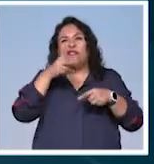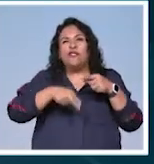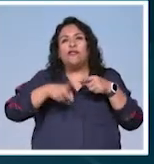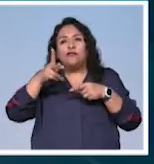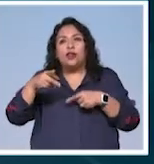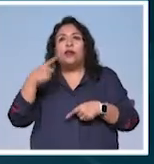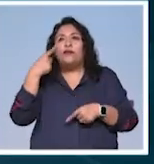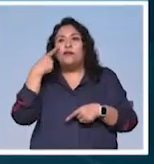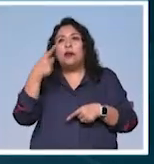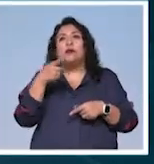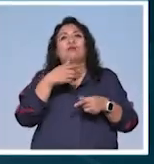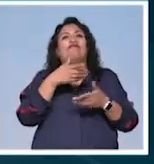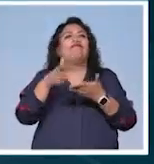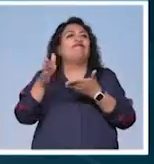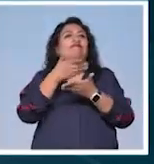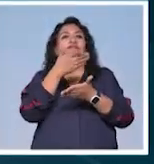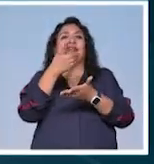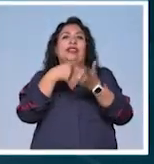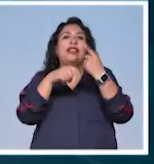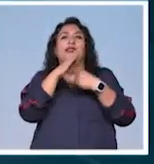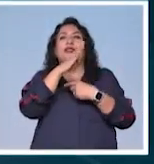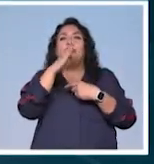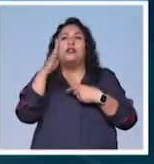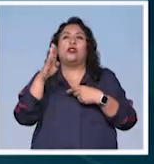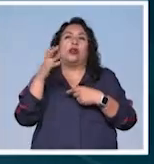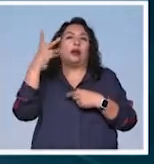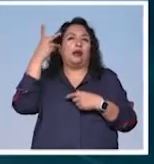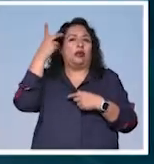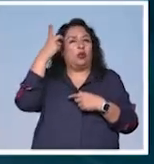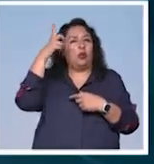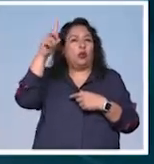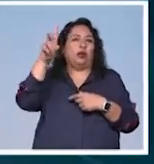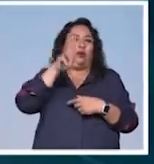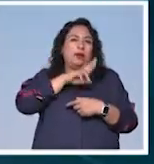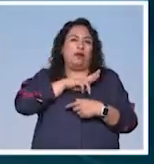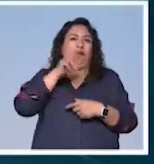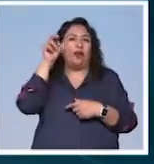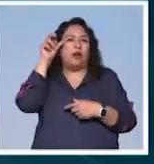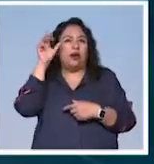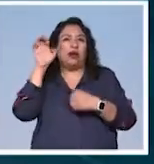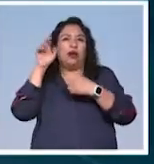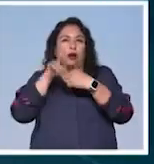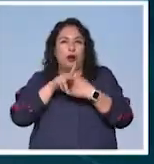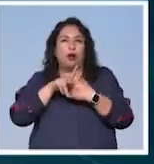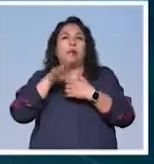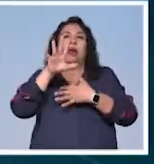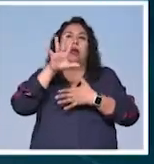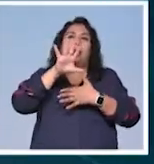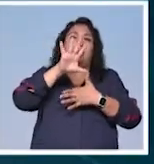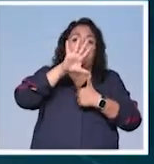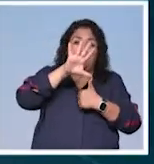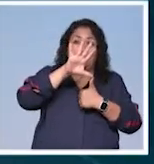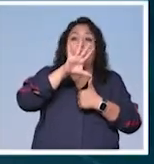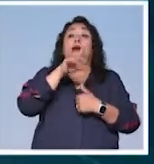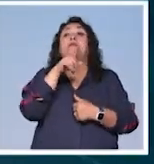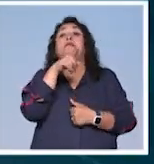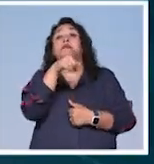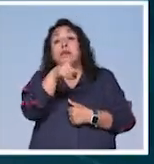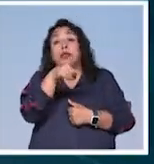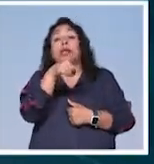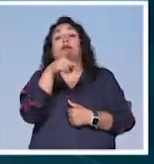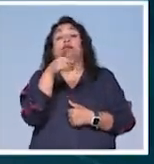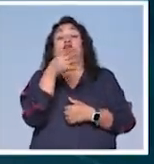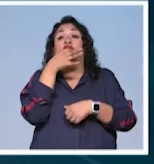que se encuentran dispersas en bibliotecas y colecciones privadas de Asia, Europa y América del Norte, lo que, de acuerdo con